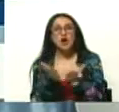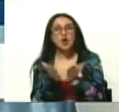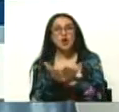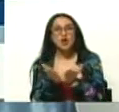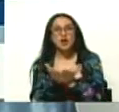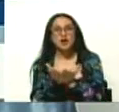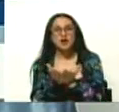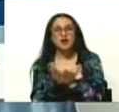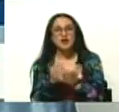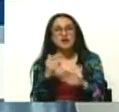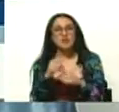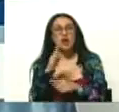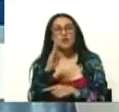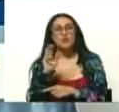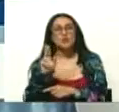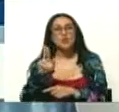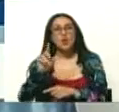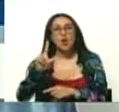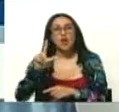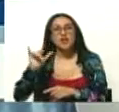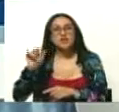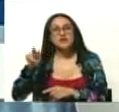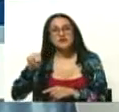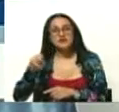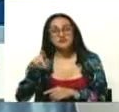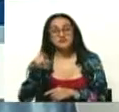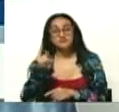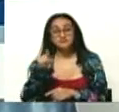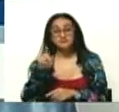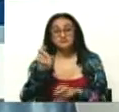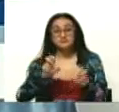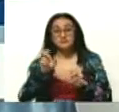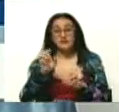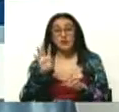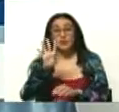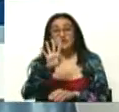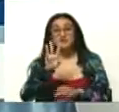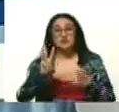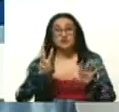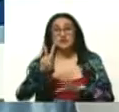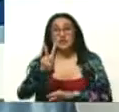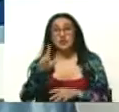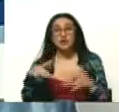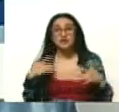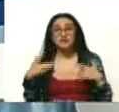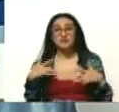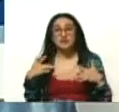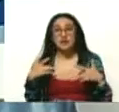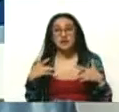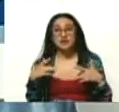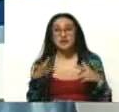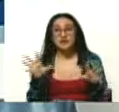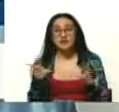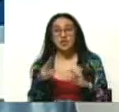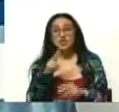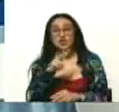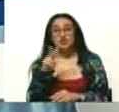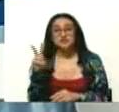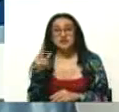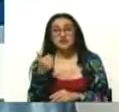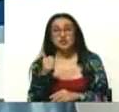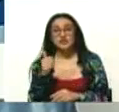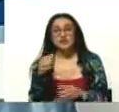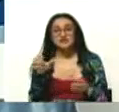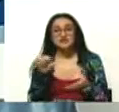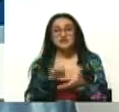El balance es bien positivo. Hemos realizado 482 actividades en 210 centros educativos públicos